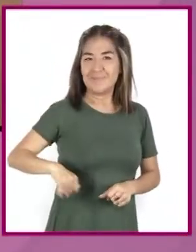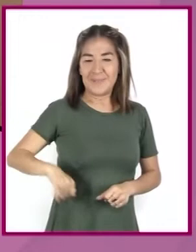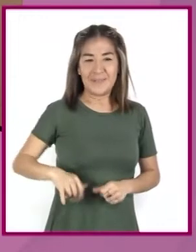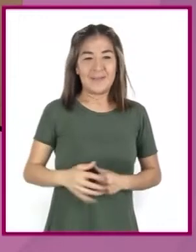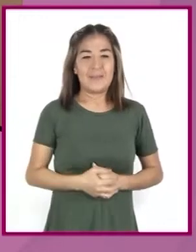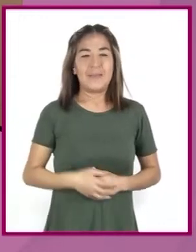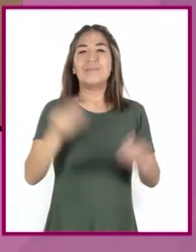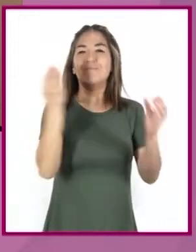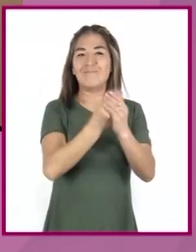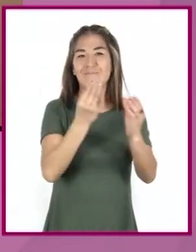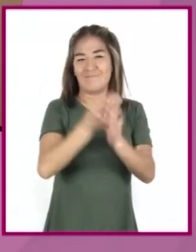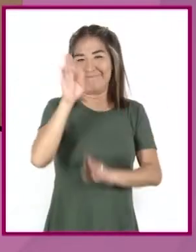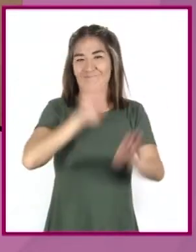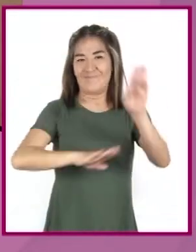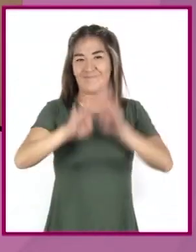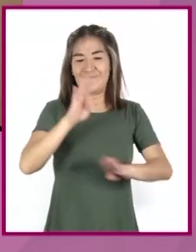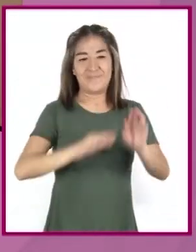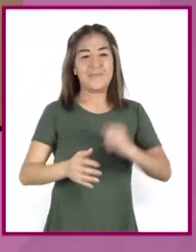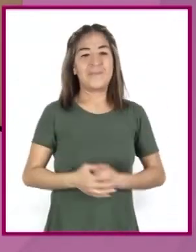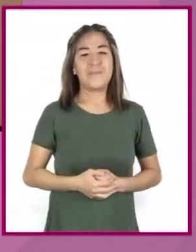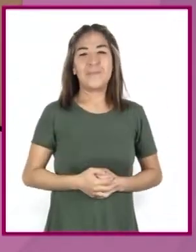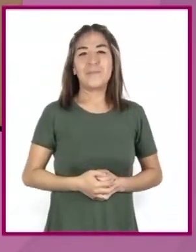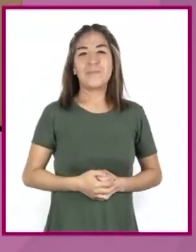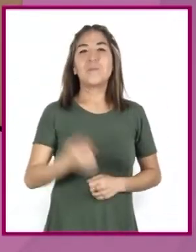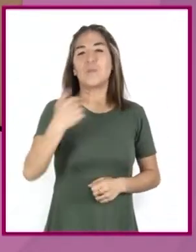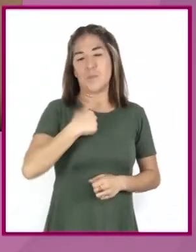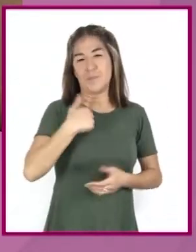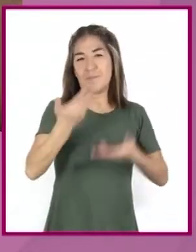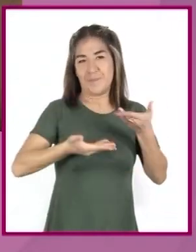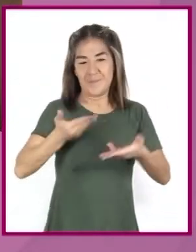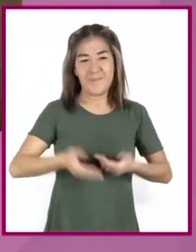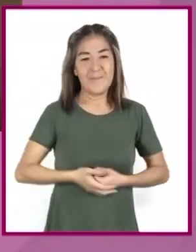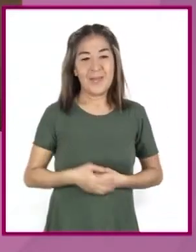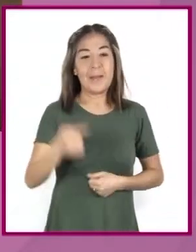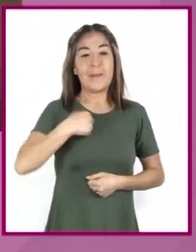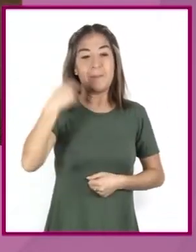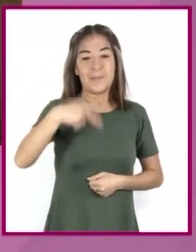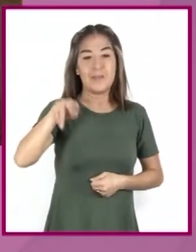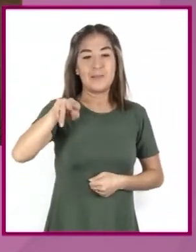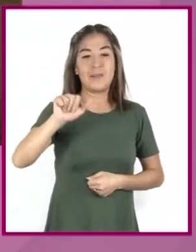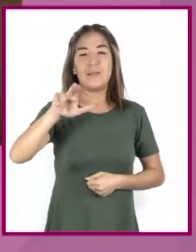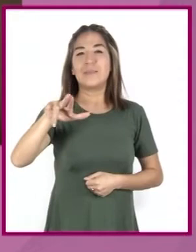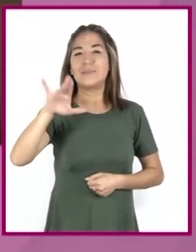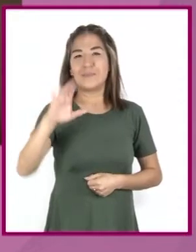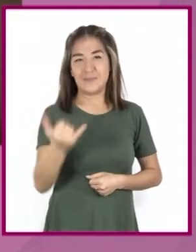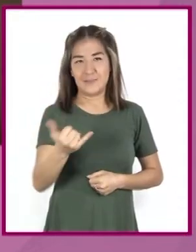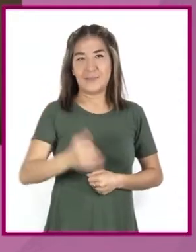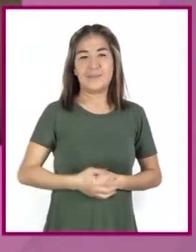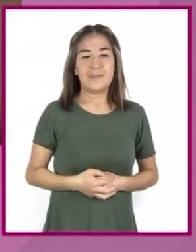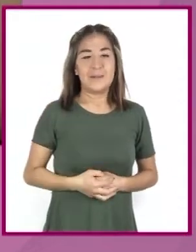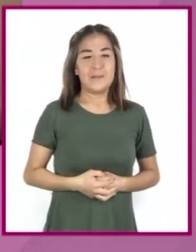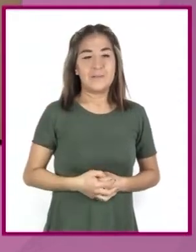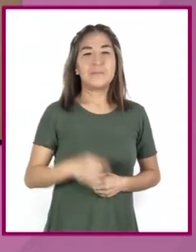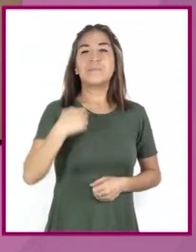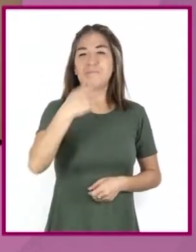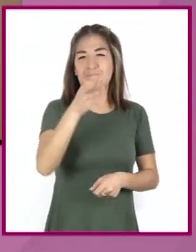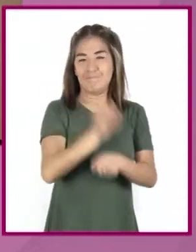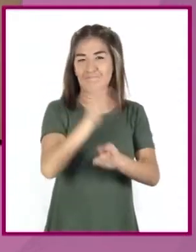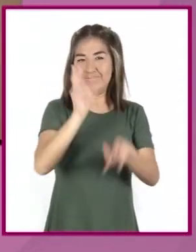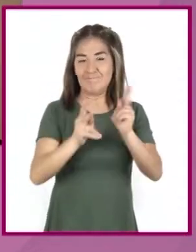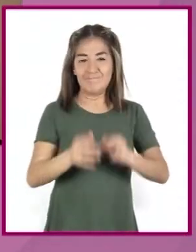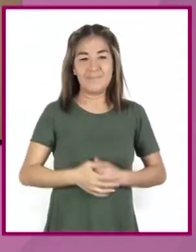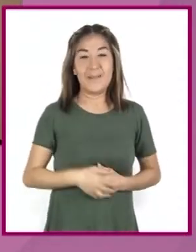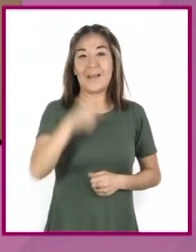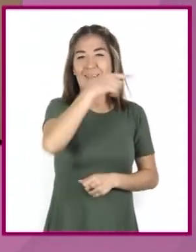interesante en la clase de biología. Bueno, me presento. Mi nombre es Nancy Sujei. Bueno, les platico. En las